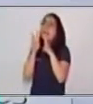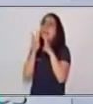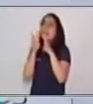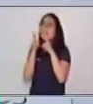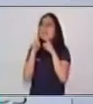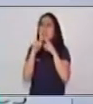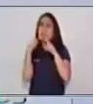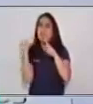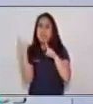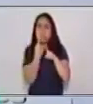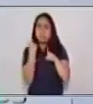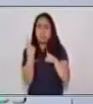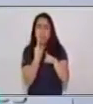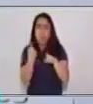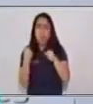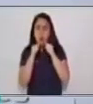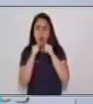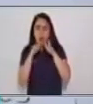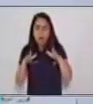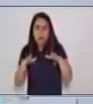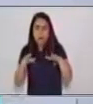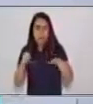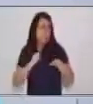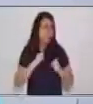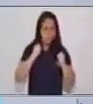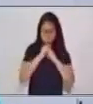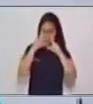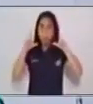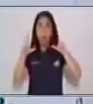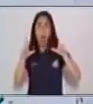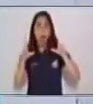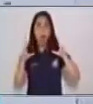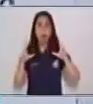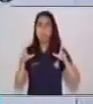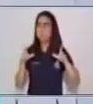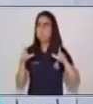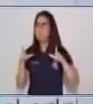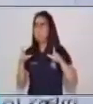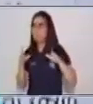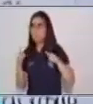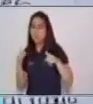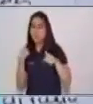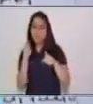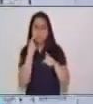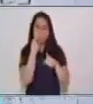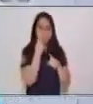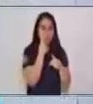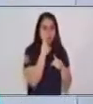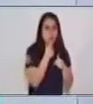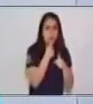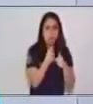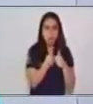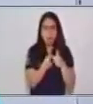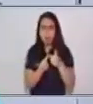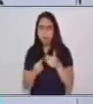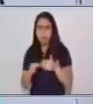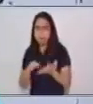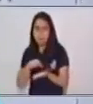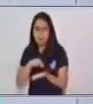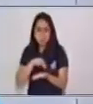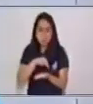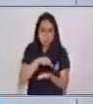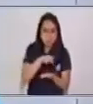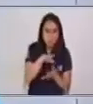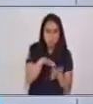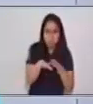despertaron y el establo se hizo vivo. Y se fueron acercando y alargaron hasta el niño los